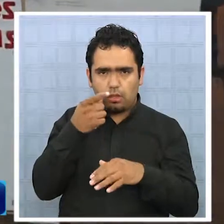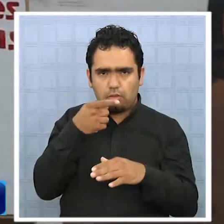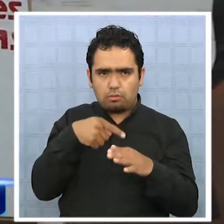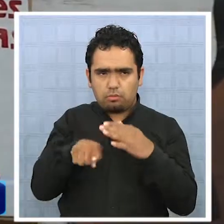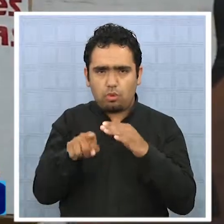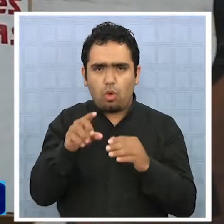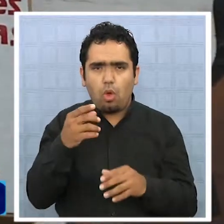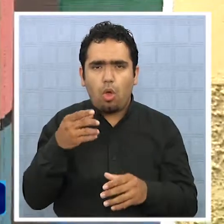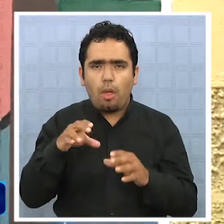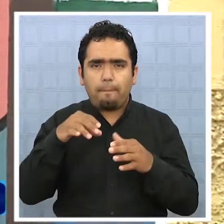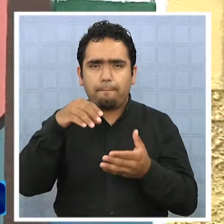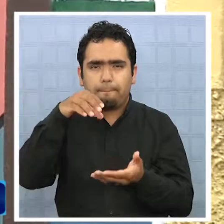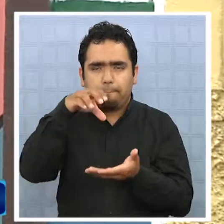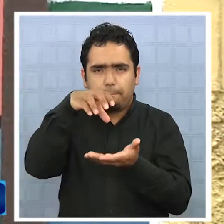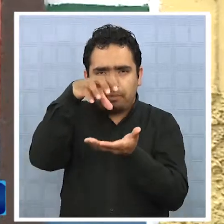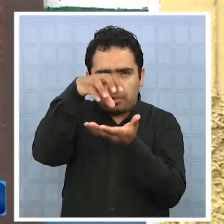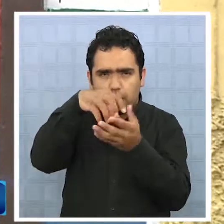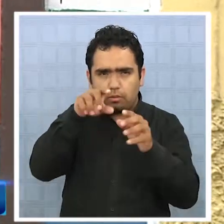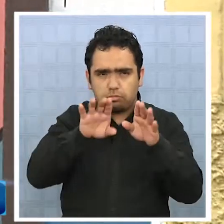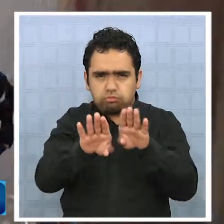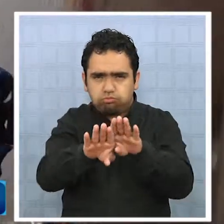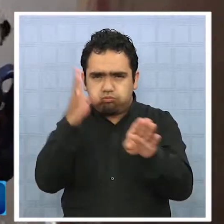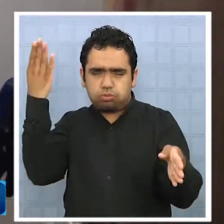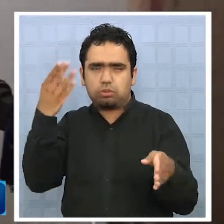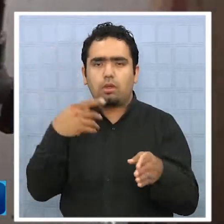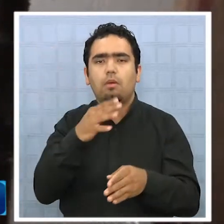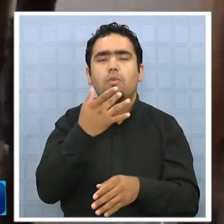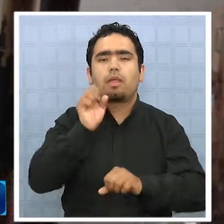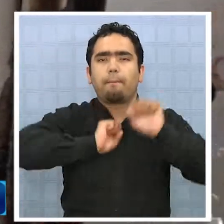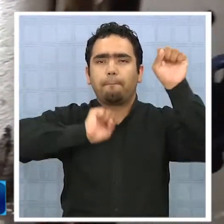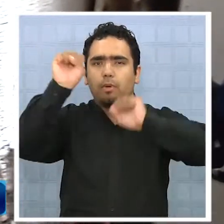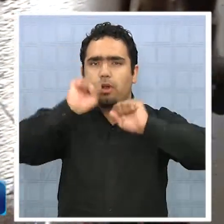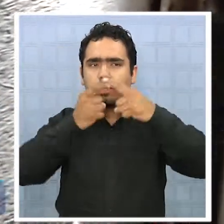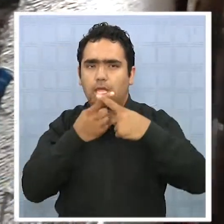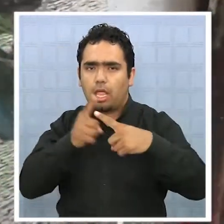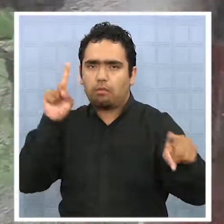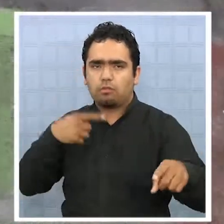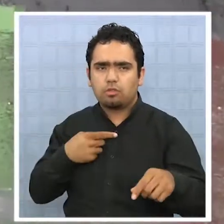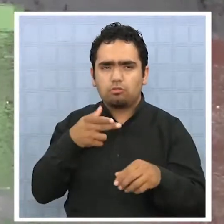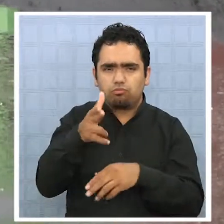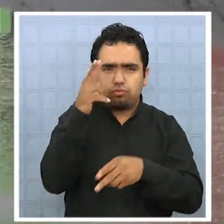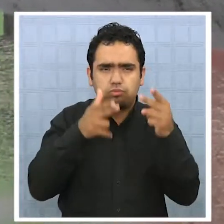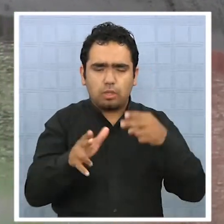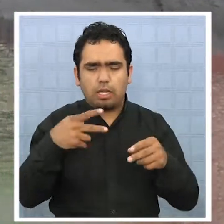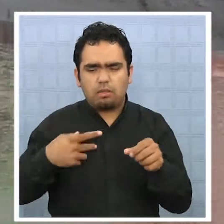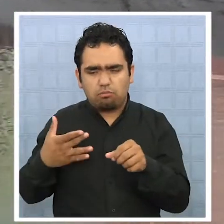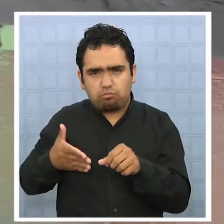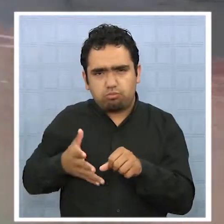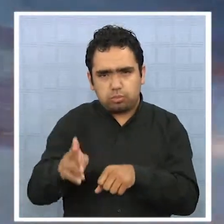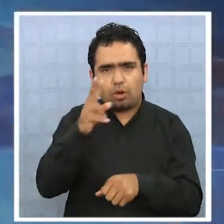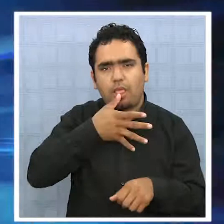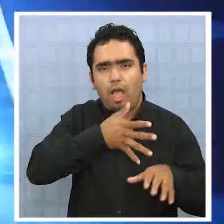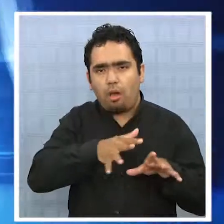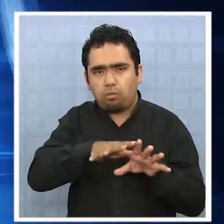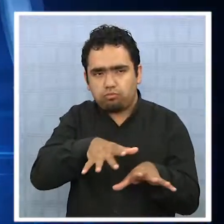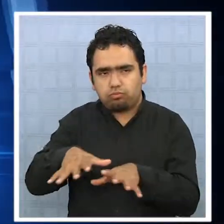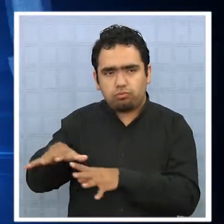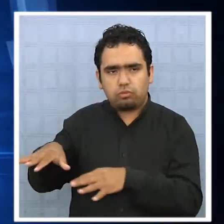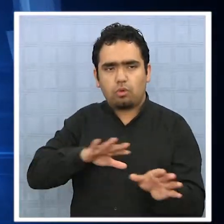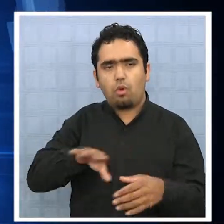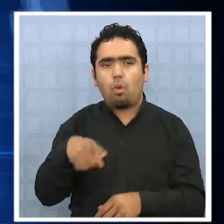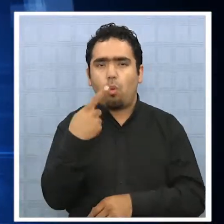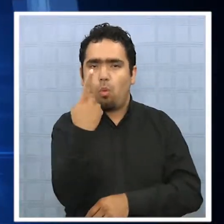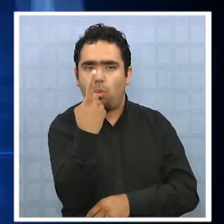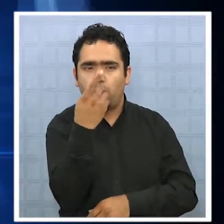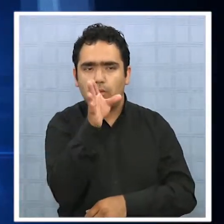en Iquique, logrando violentar la puerta y destrozar la cañería del agua, generando una leve inundación en el lugar. Uno de los